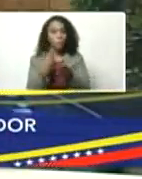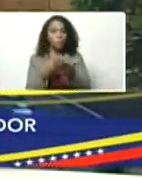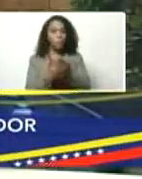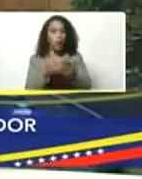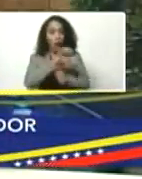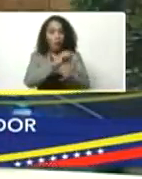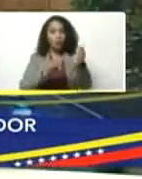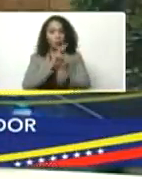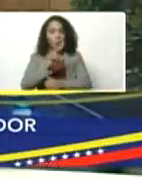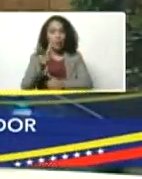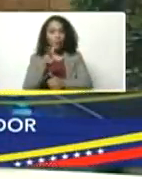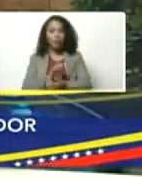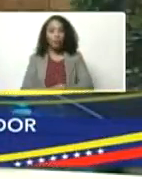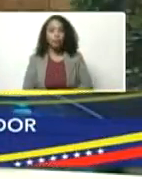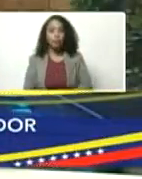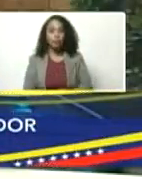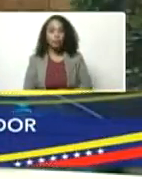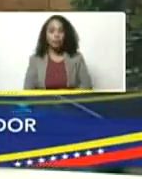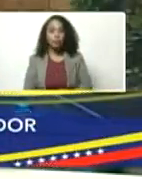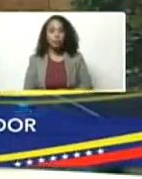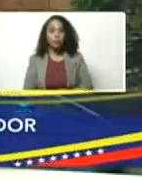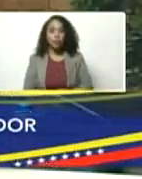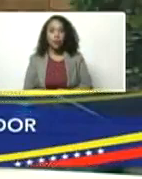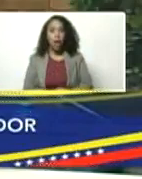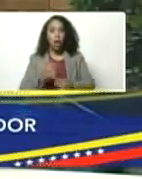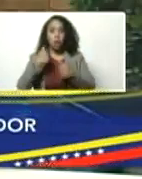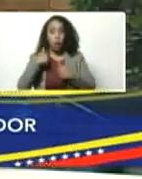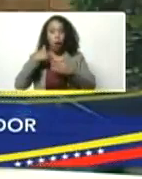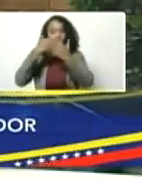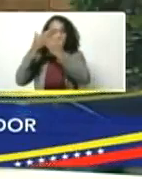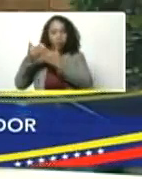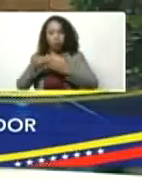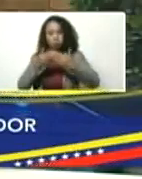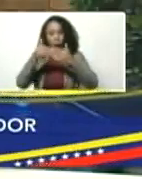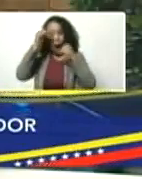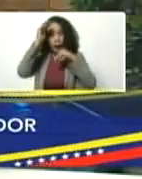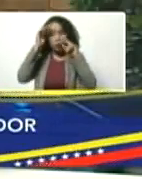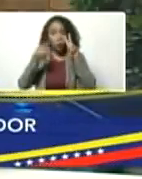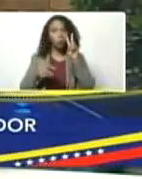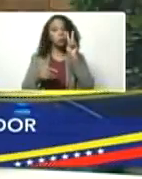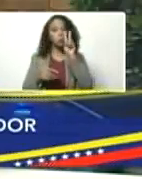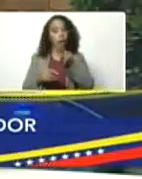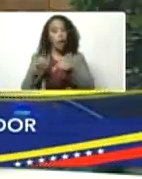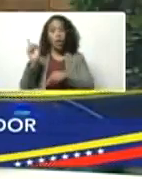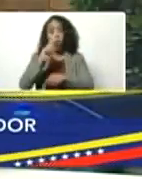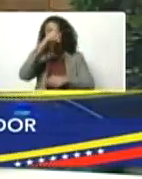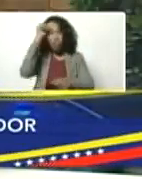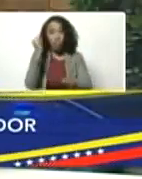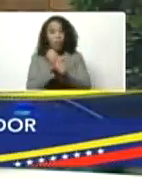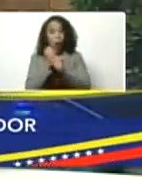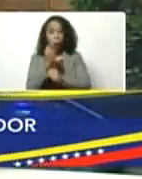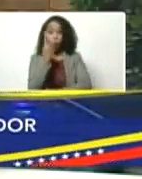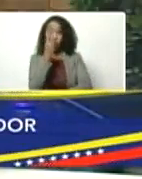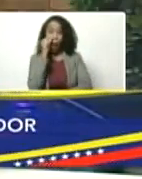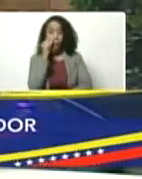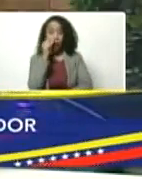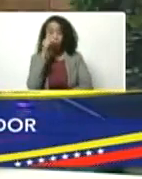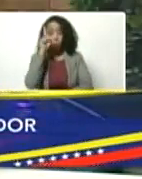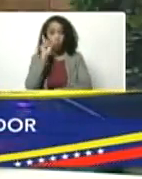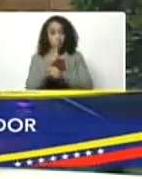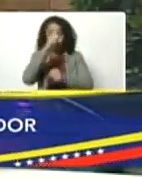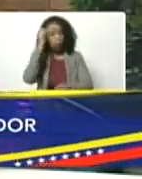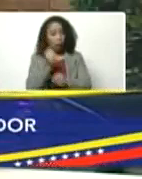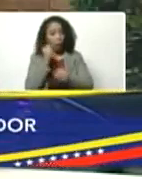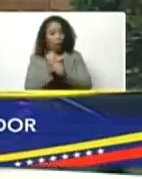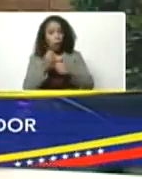ejecutiva. Escucho, estudio, y no es una labor de un solo hombre. En